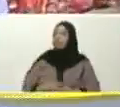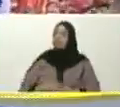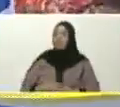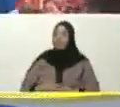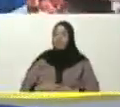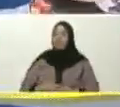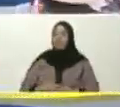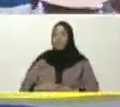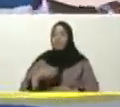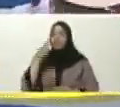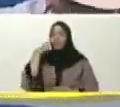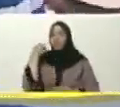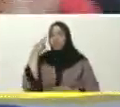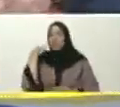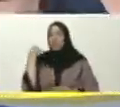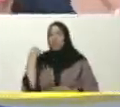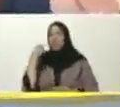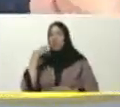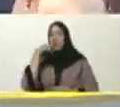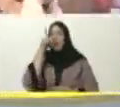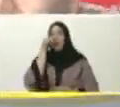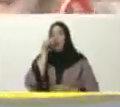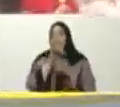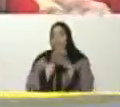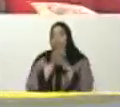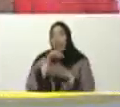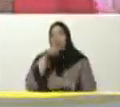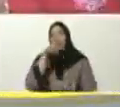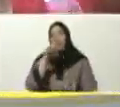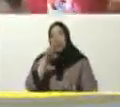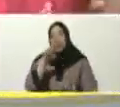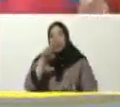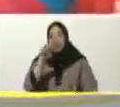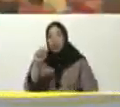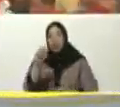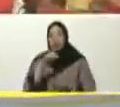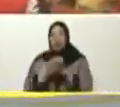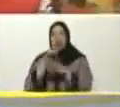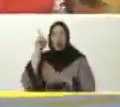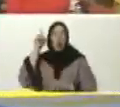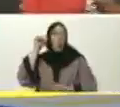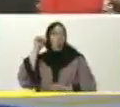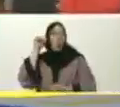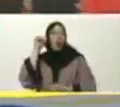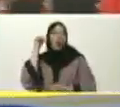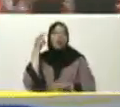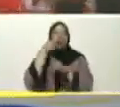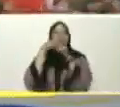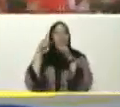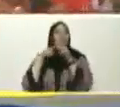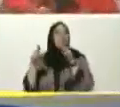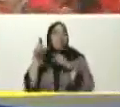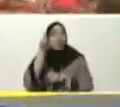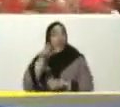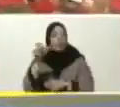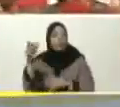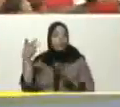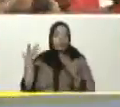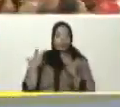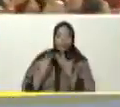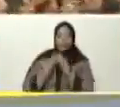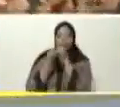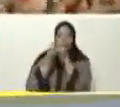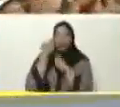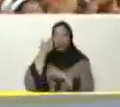Héctor, Pedro, Tania, Jorge, cuando íbamos recorriendo